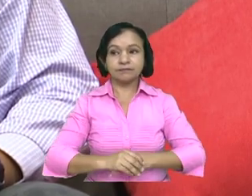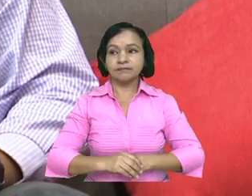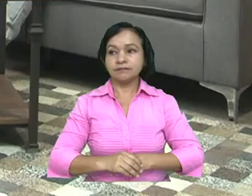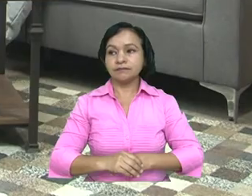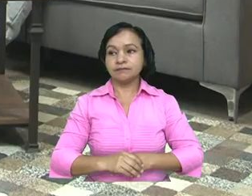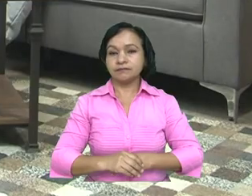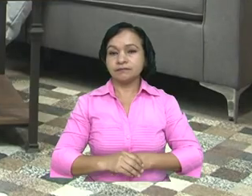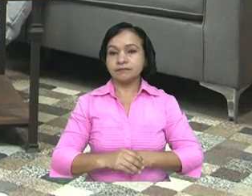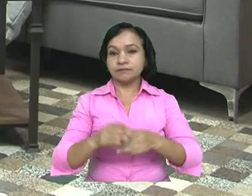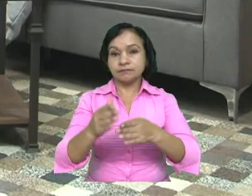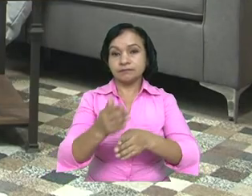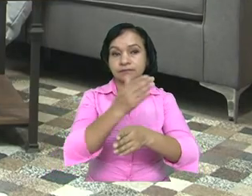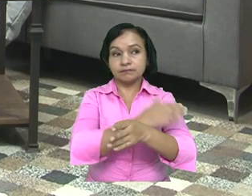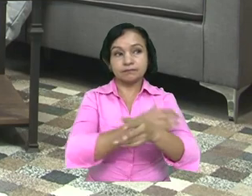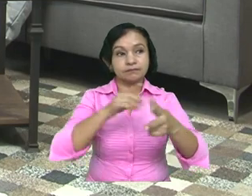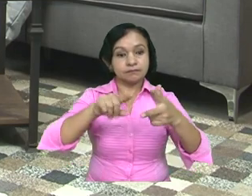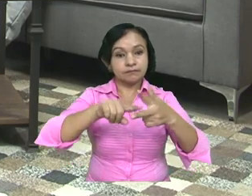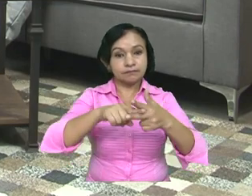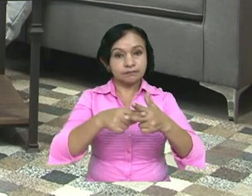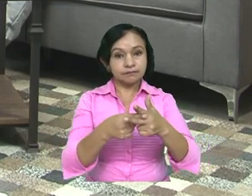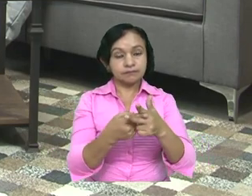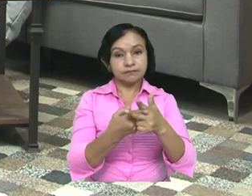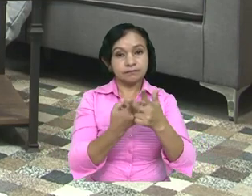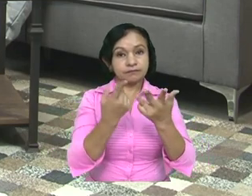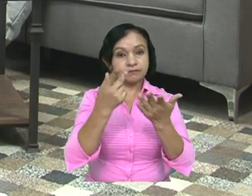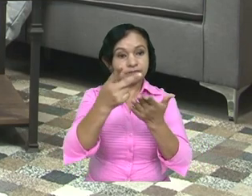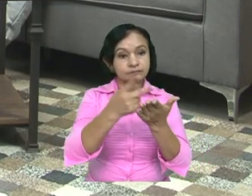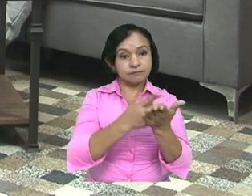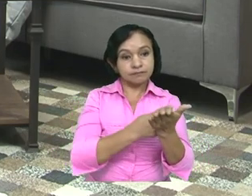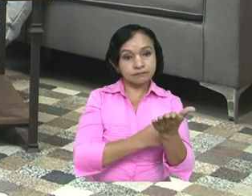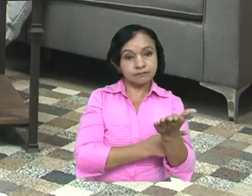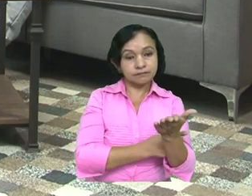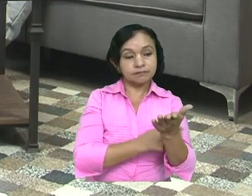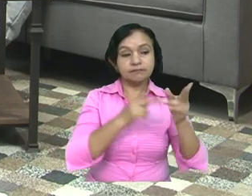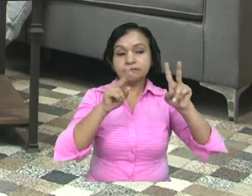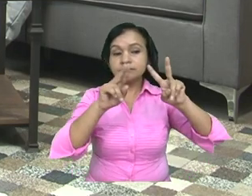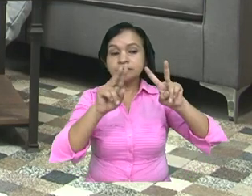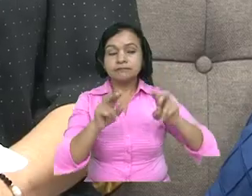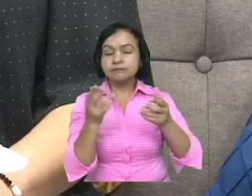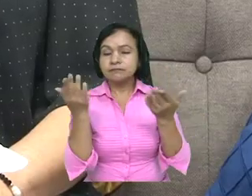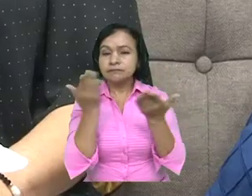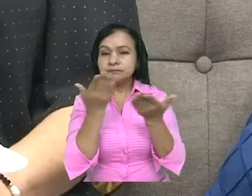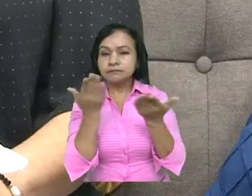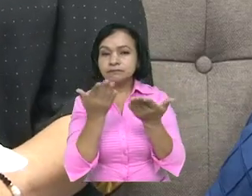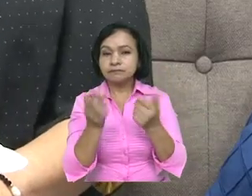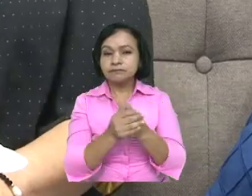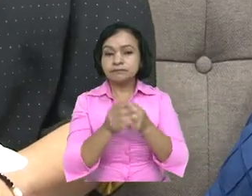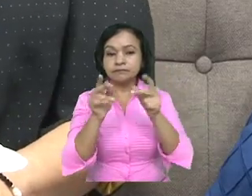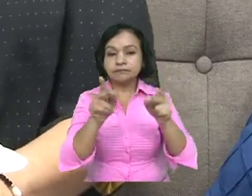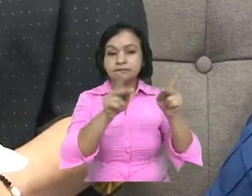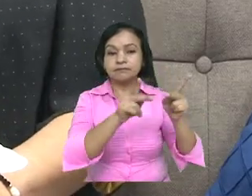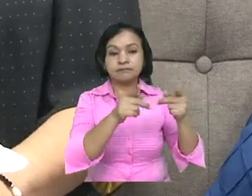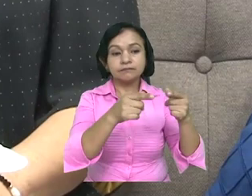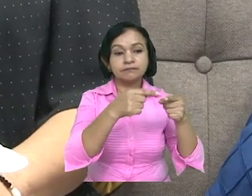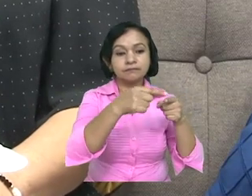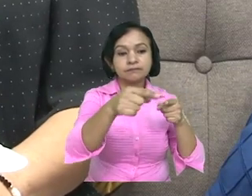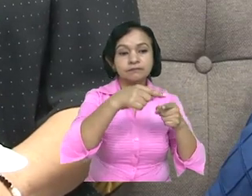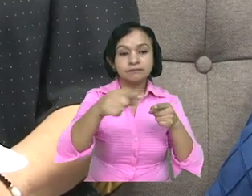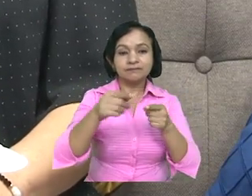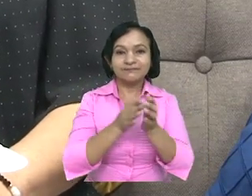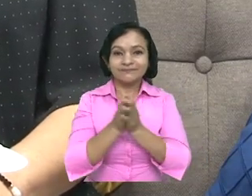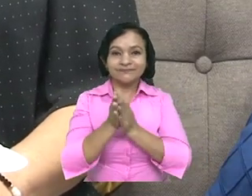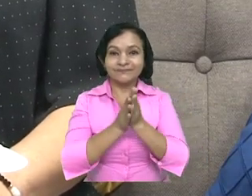desde la etapa de prefactibilidad, ¿verdad?, en la formulación del proyecto, ya las comunidades están